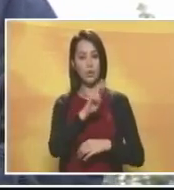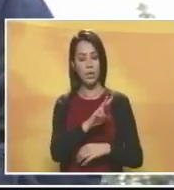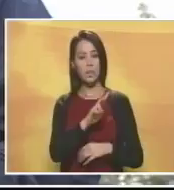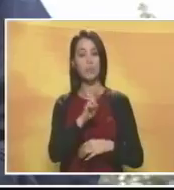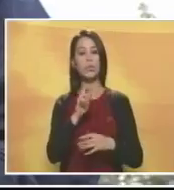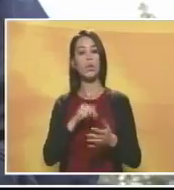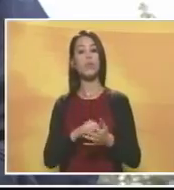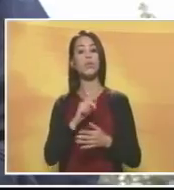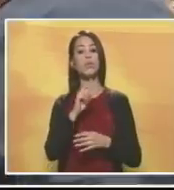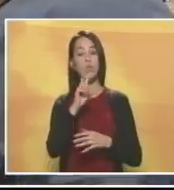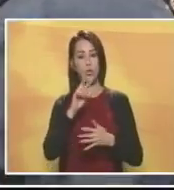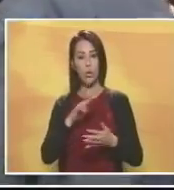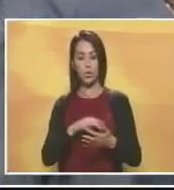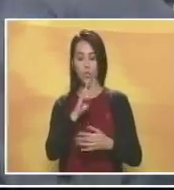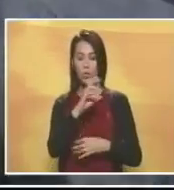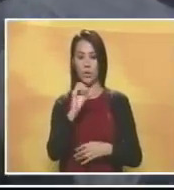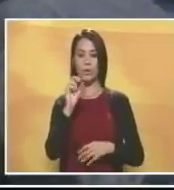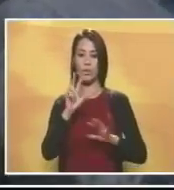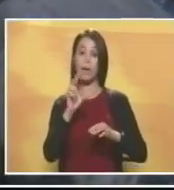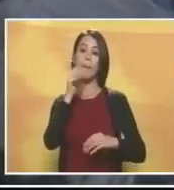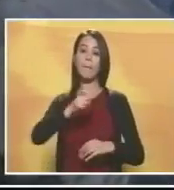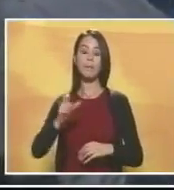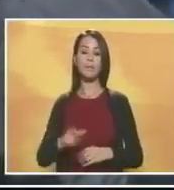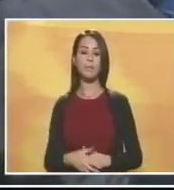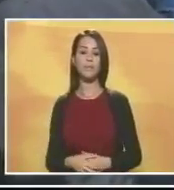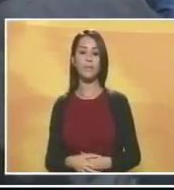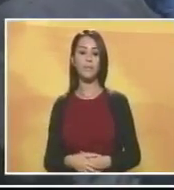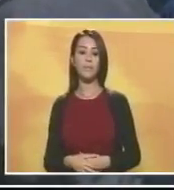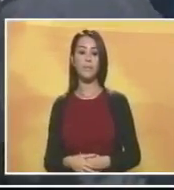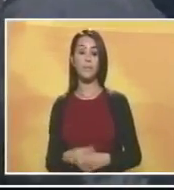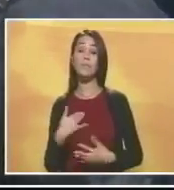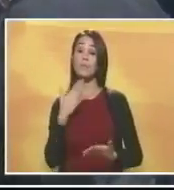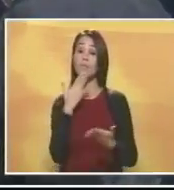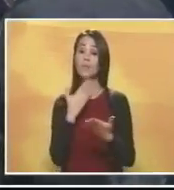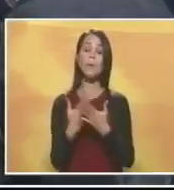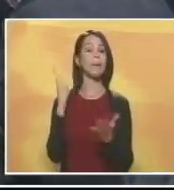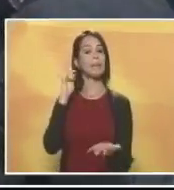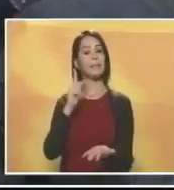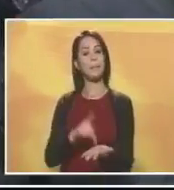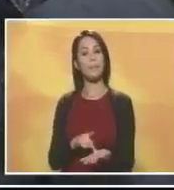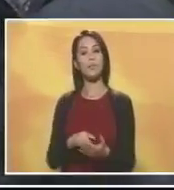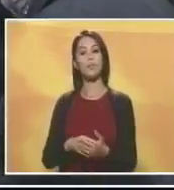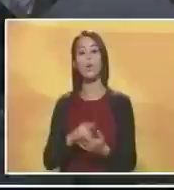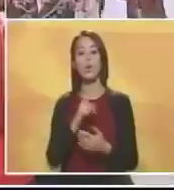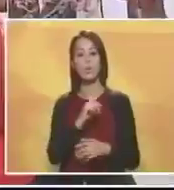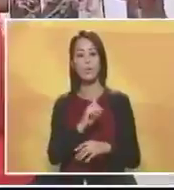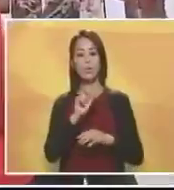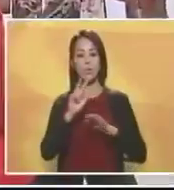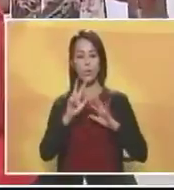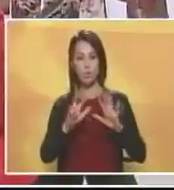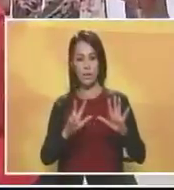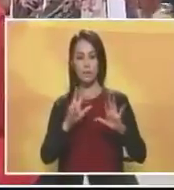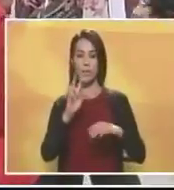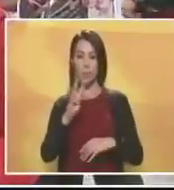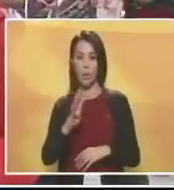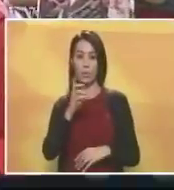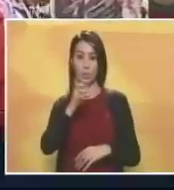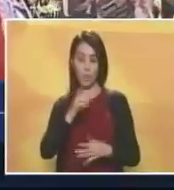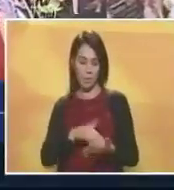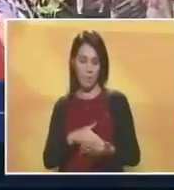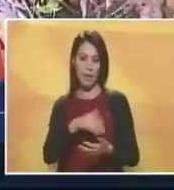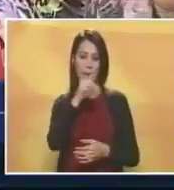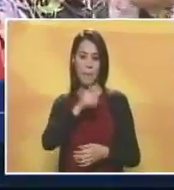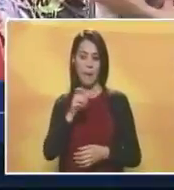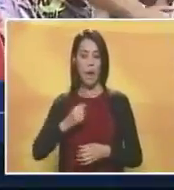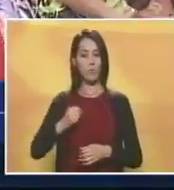de fallecer por inmersión. El ministro Néstor Reverol además agradeció la participación de 184.000 funcionarios de